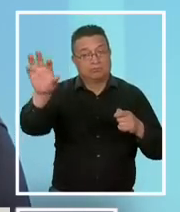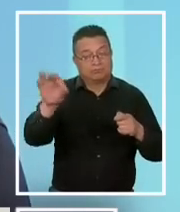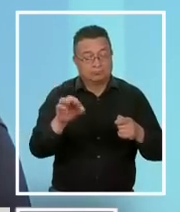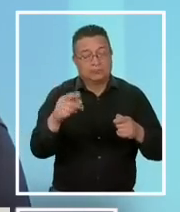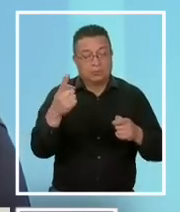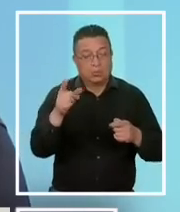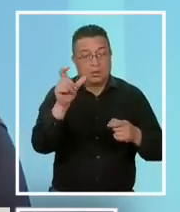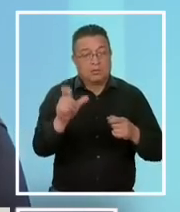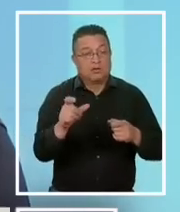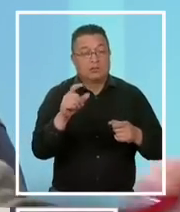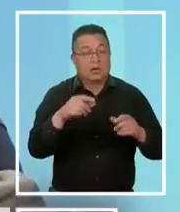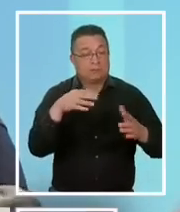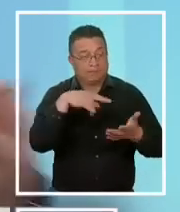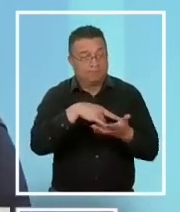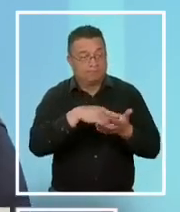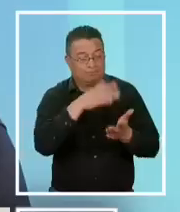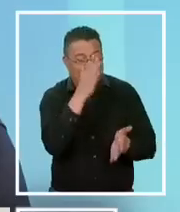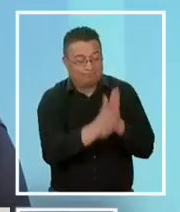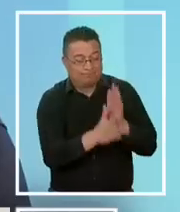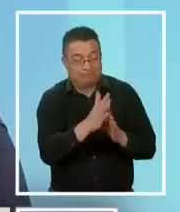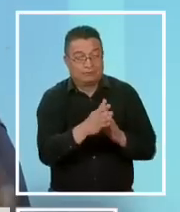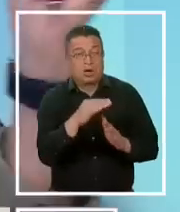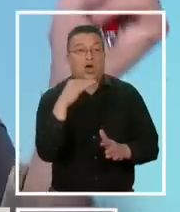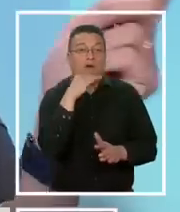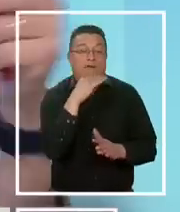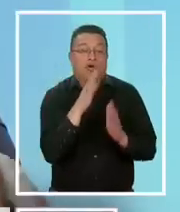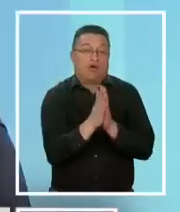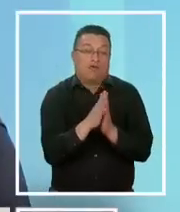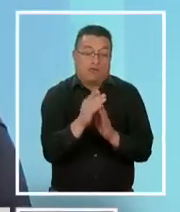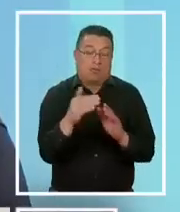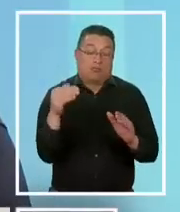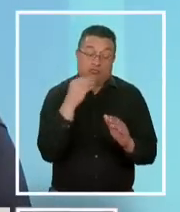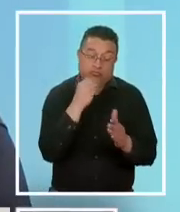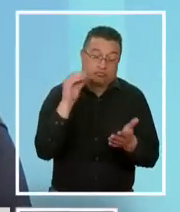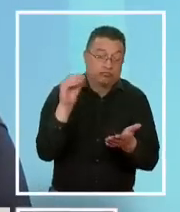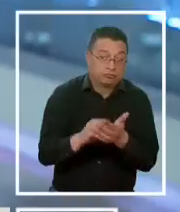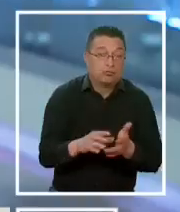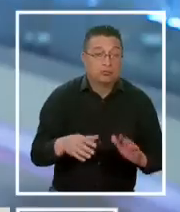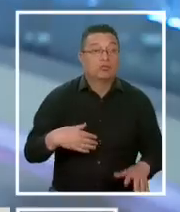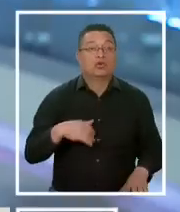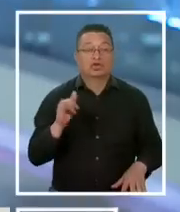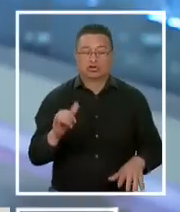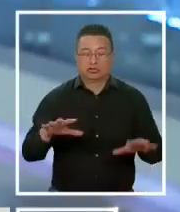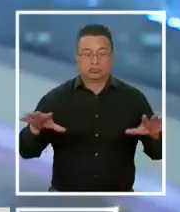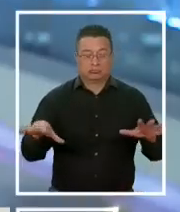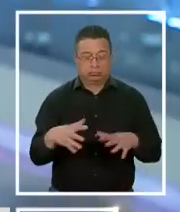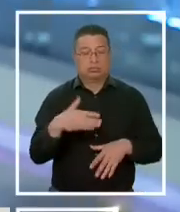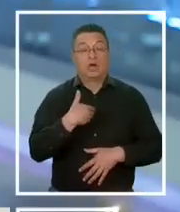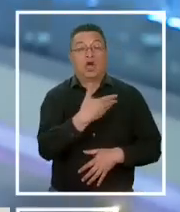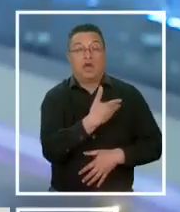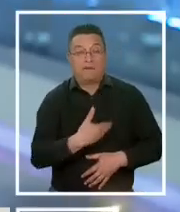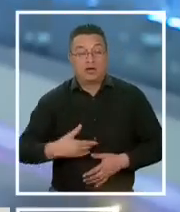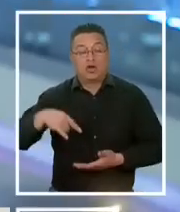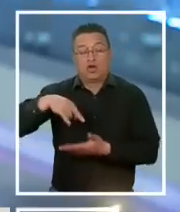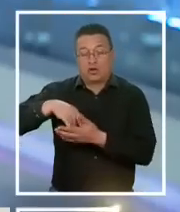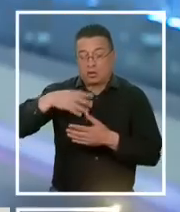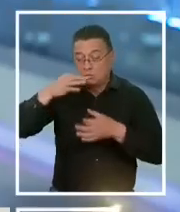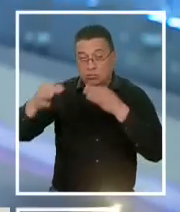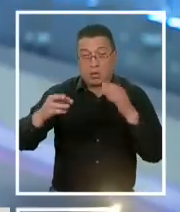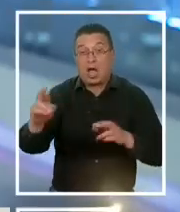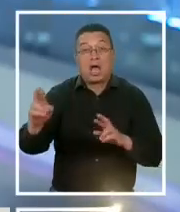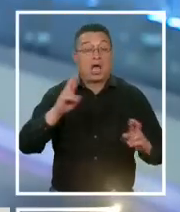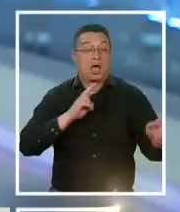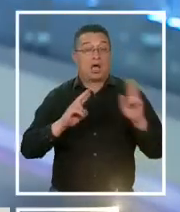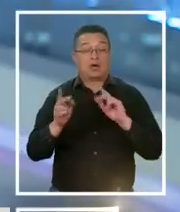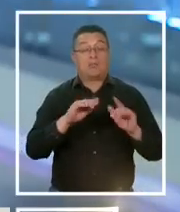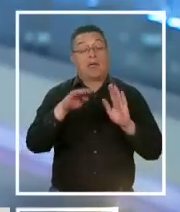el congreso para que esto se apure o en el gobierno porque le ponga alguna urgencia el gobierno pasado y este por todos los medios al gobierno y qué pasa Ahí no hay